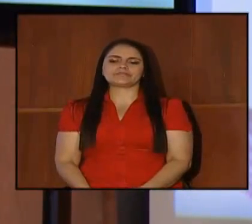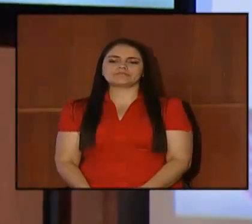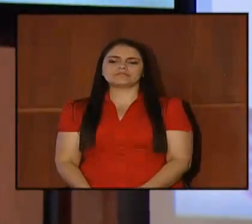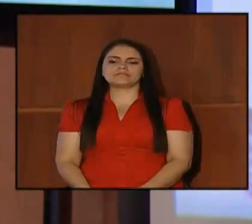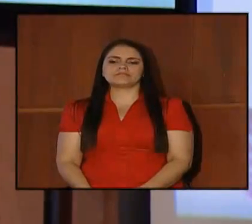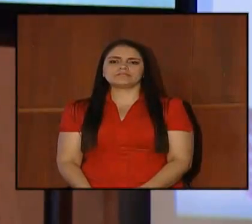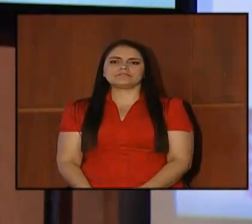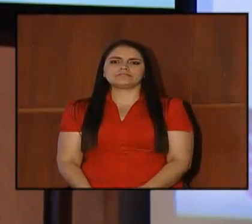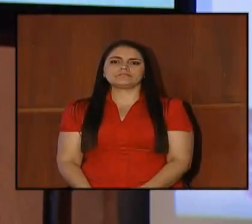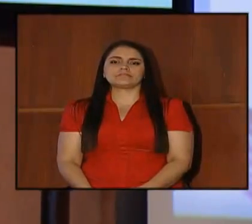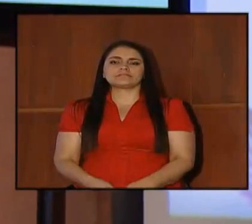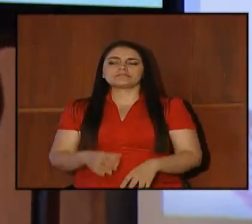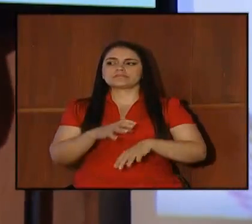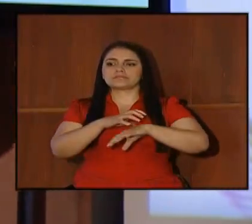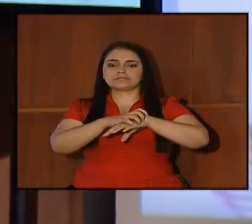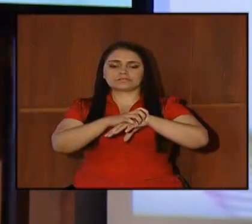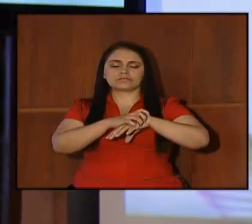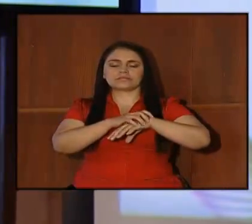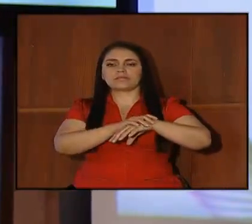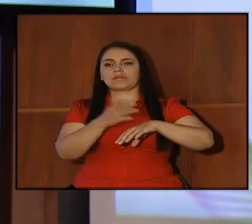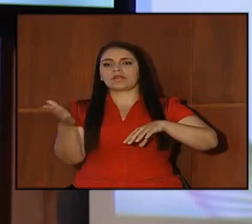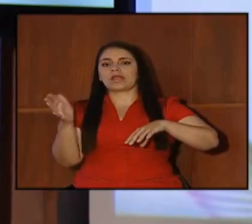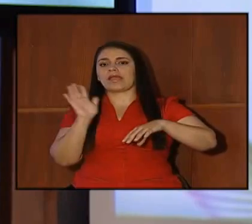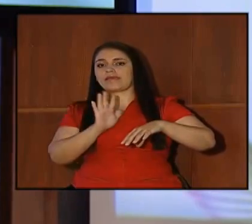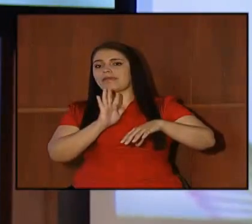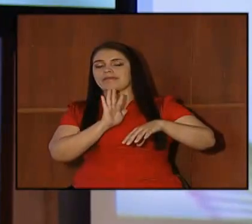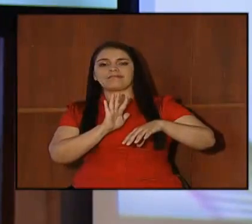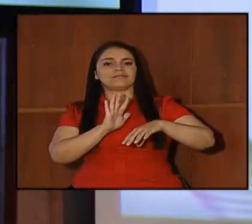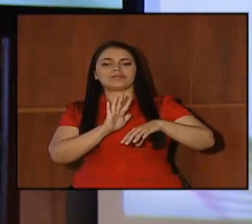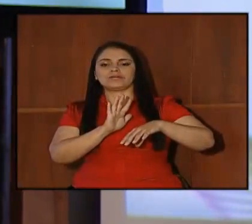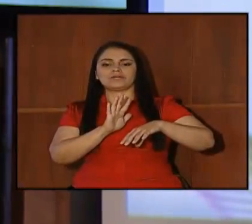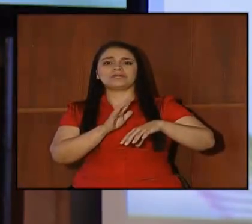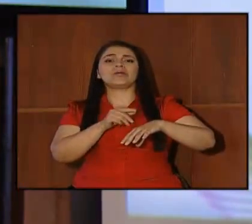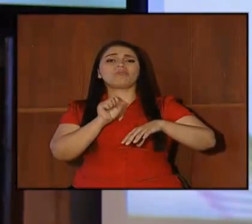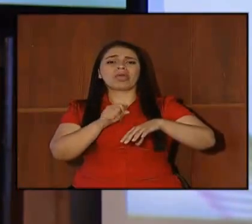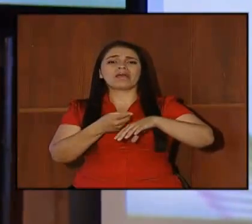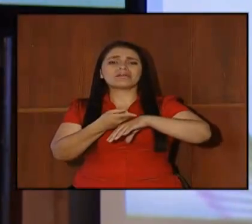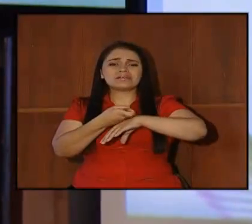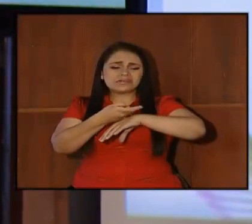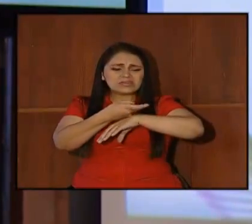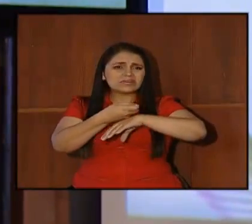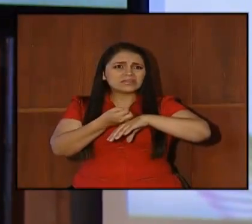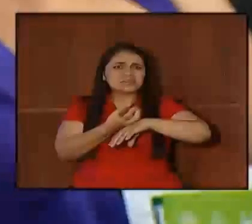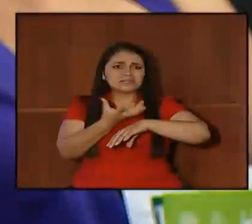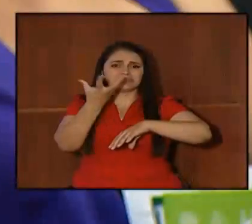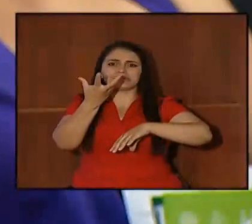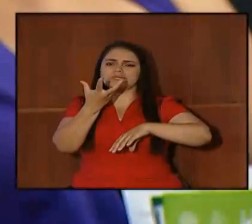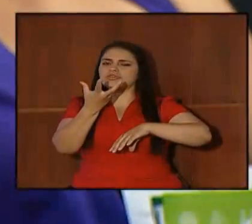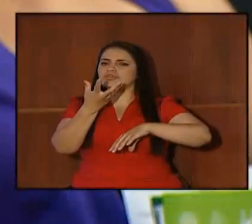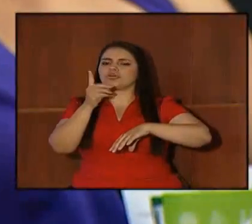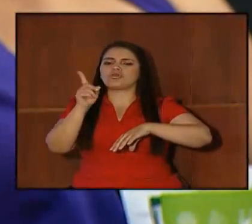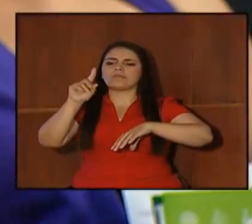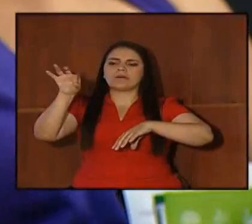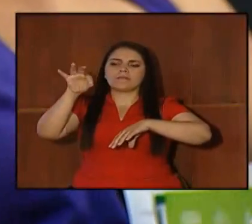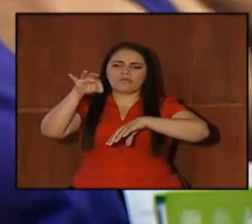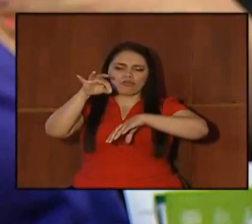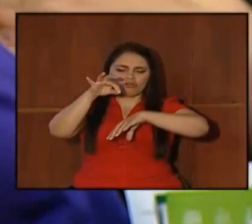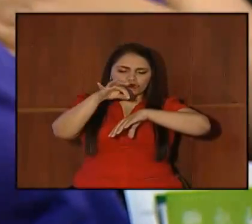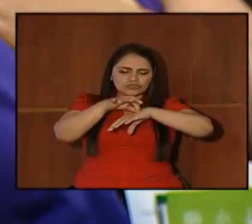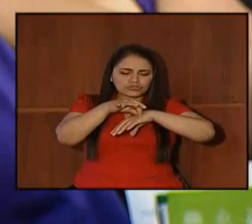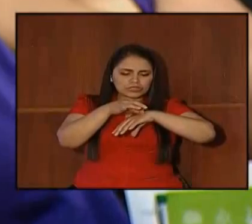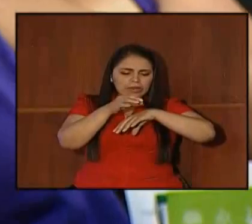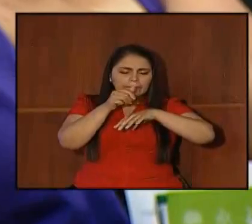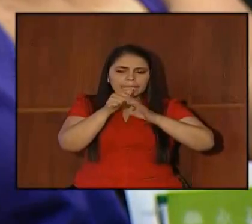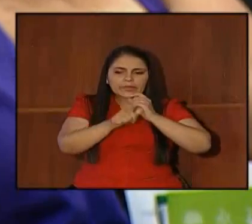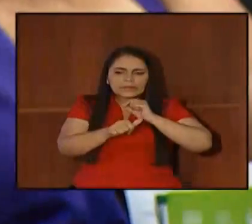heridas no se deben dejar destapadas. Una herida destapada se puede llenar hasta de gusanos. ¿cierto? Porque las mosquitas les encantan las